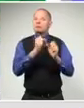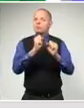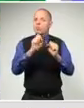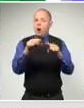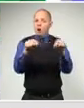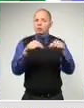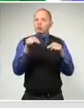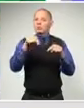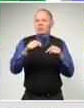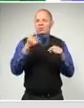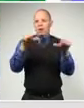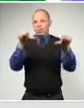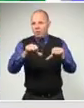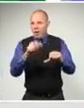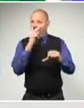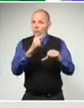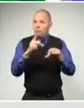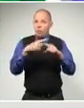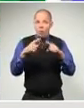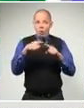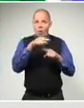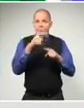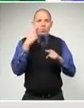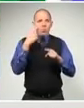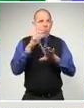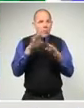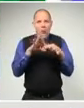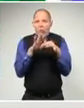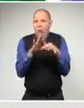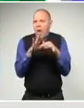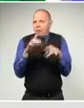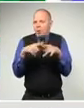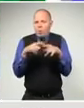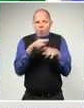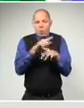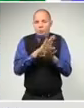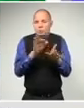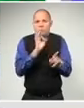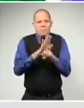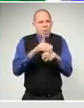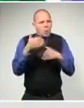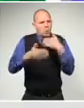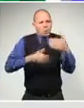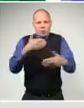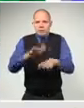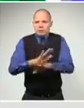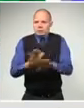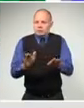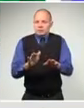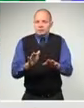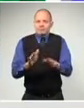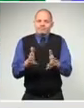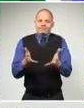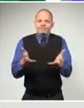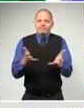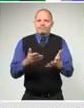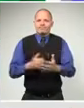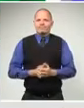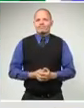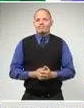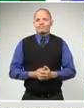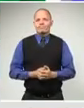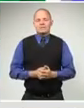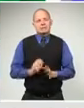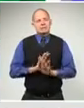cuenta el agravamiento de los síntomas prácticamente desde el inicio, en un momento determinado, después